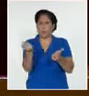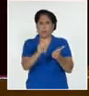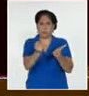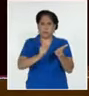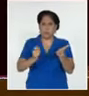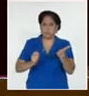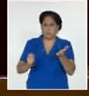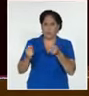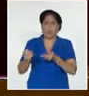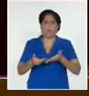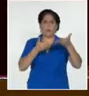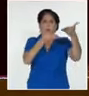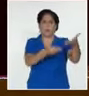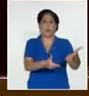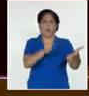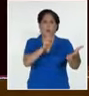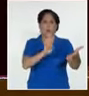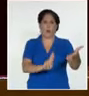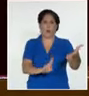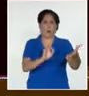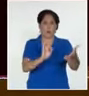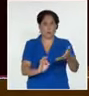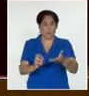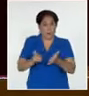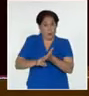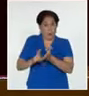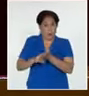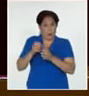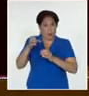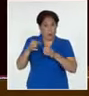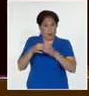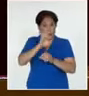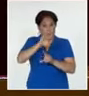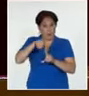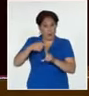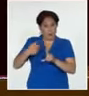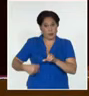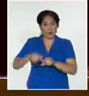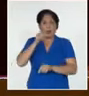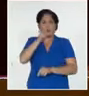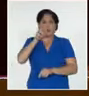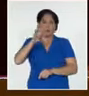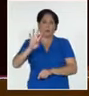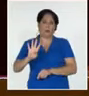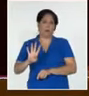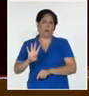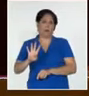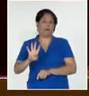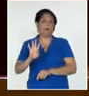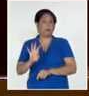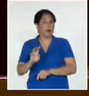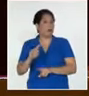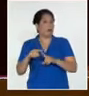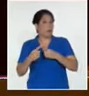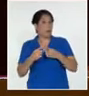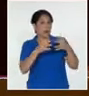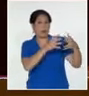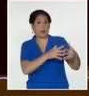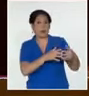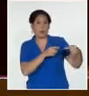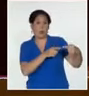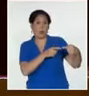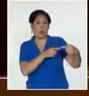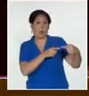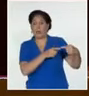momento para los 134 países integrados en el mecanismo. Pero los enemigos de la revolución